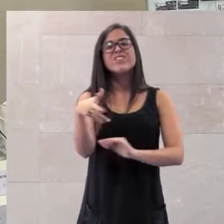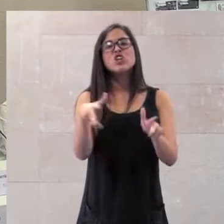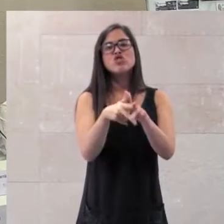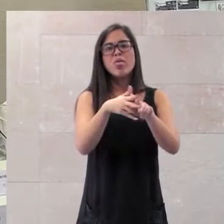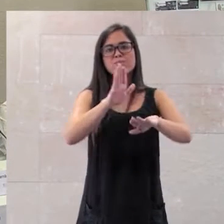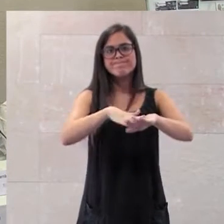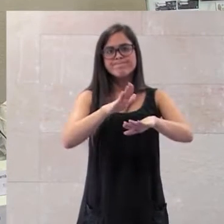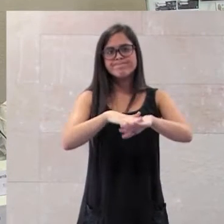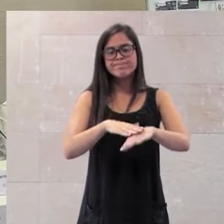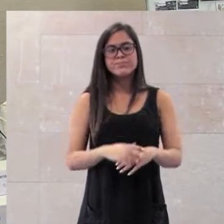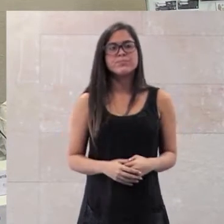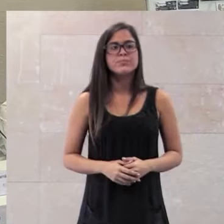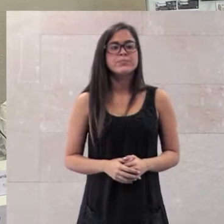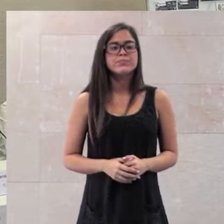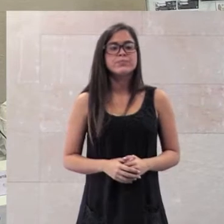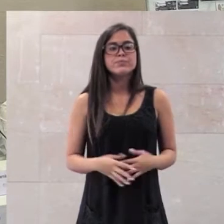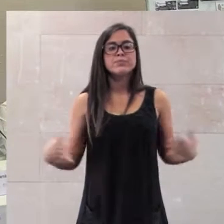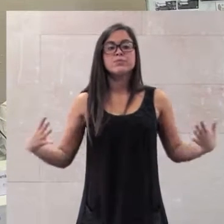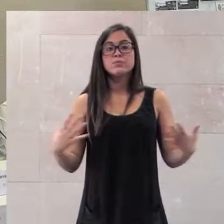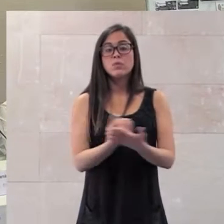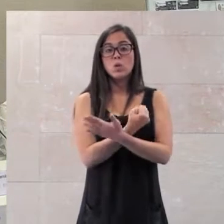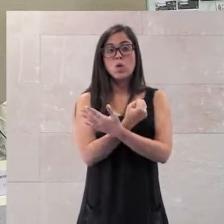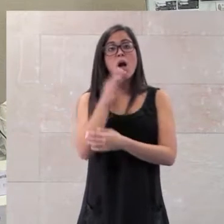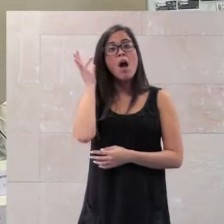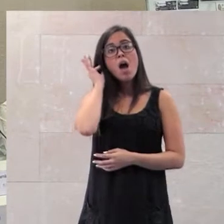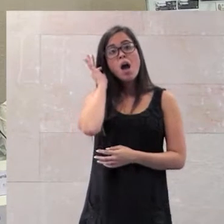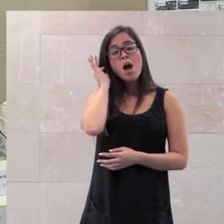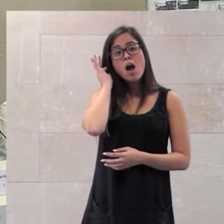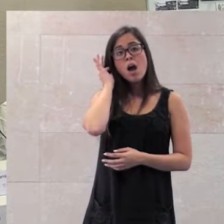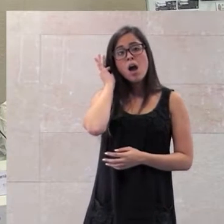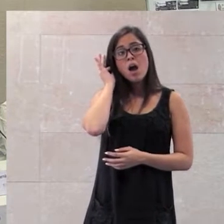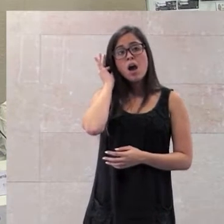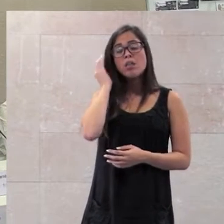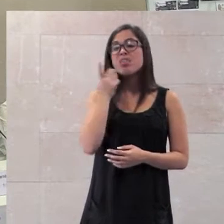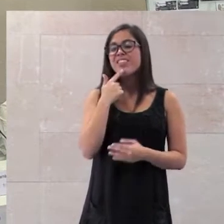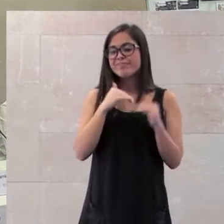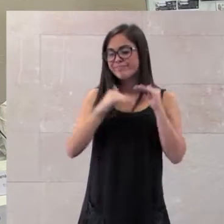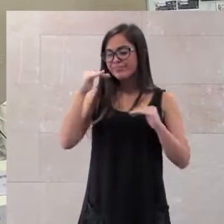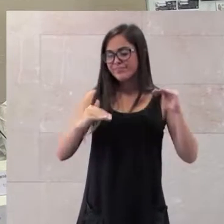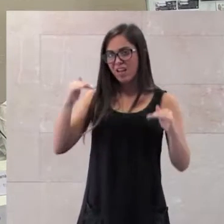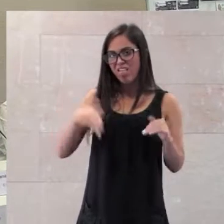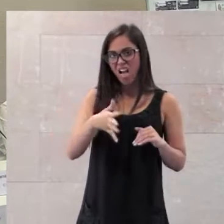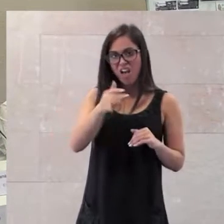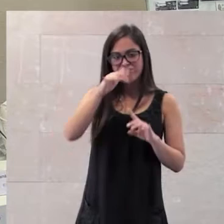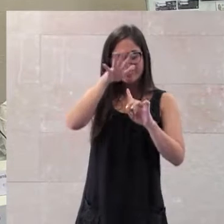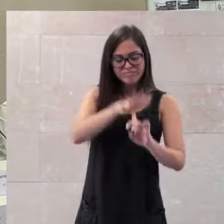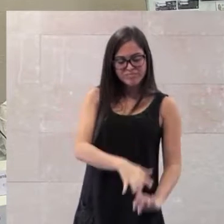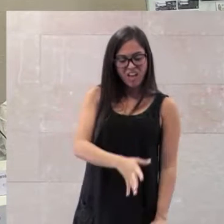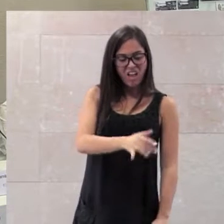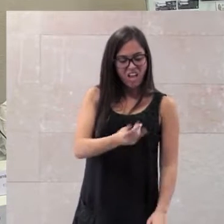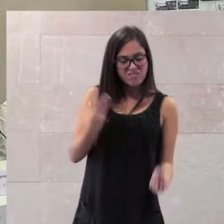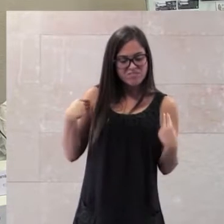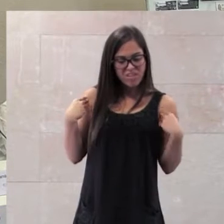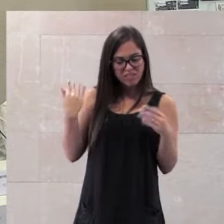responsable de ello. Todas identifican un montón de discriminaciones en distintos ámbitos de su vida, en